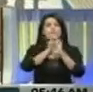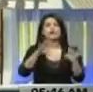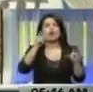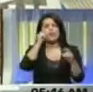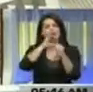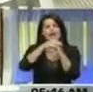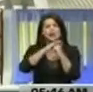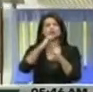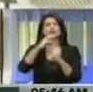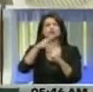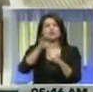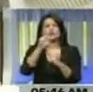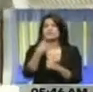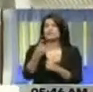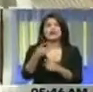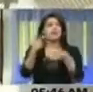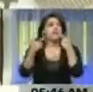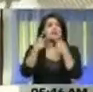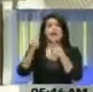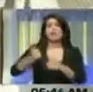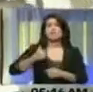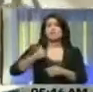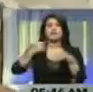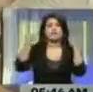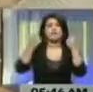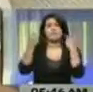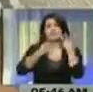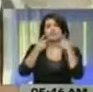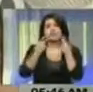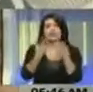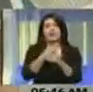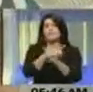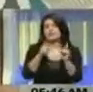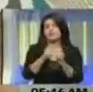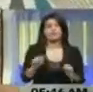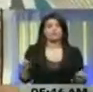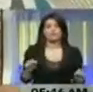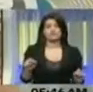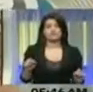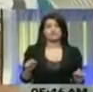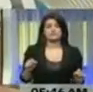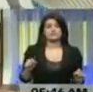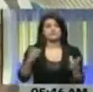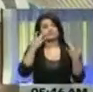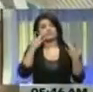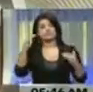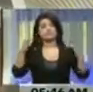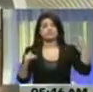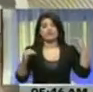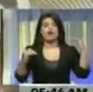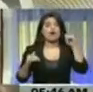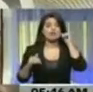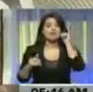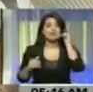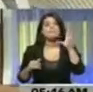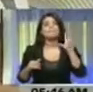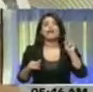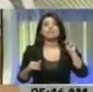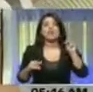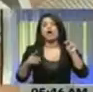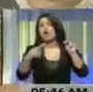Torrialba. Tratan de politizar y sacar propaganda política, pero es inútil. La diferencia es obvia. Yulimar trae plata, los